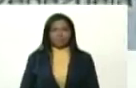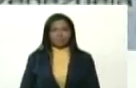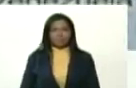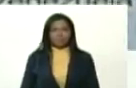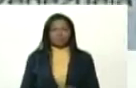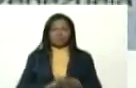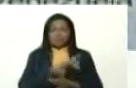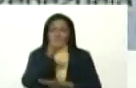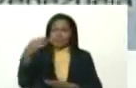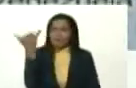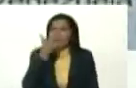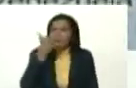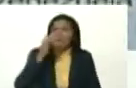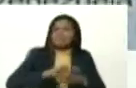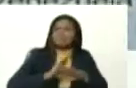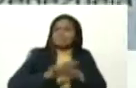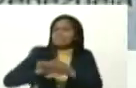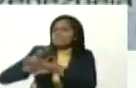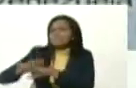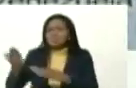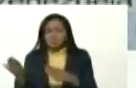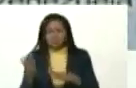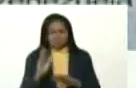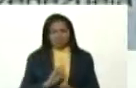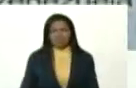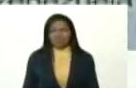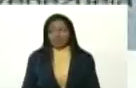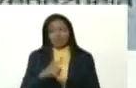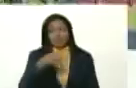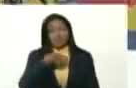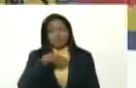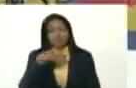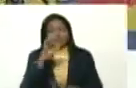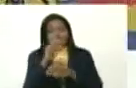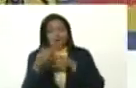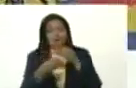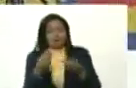Porque ustedes se ríen, ¿vale? Con ustedes no se puede.